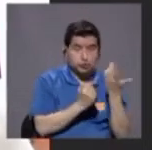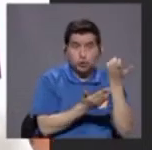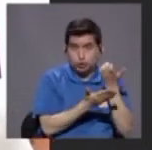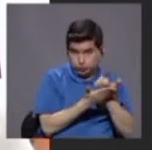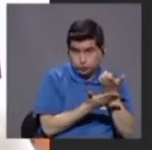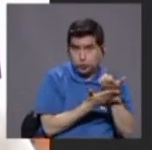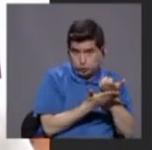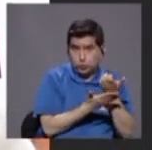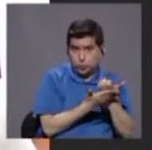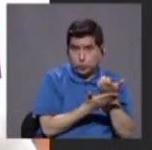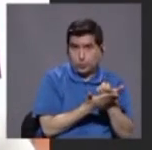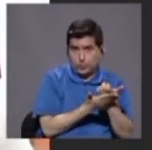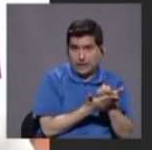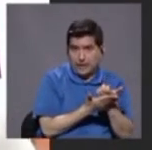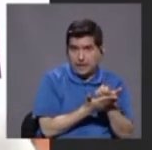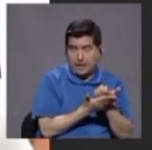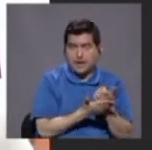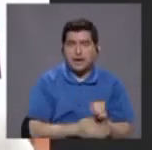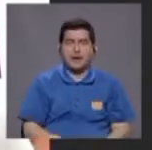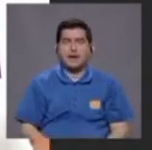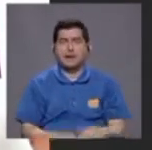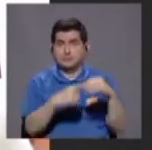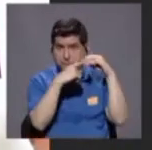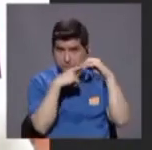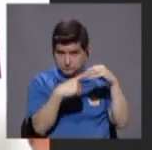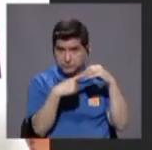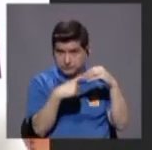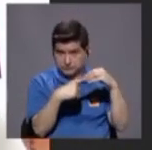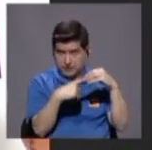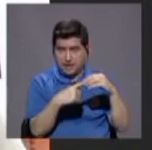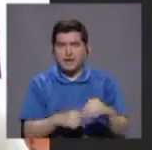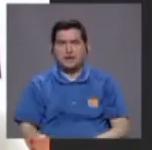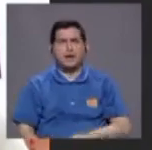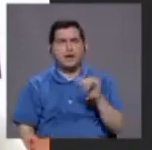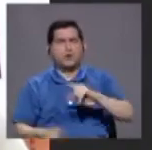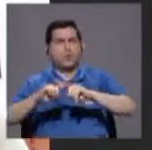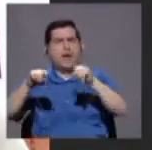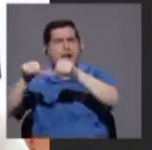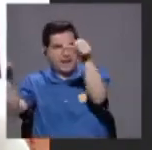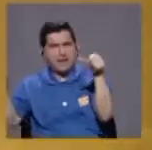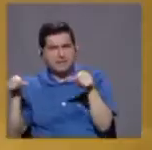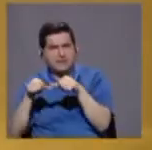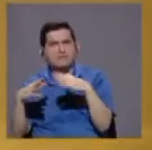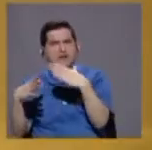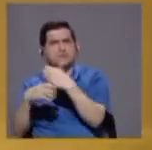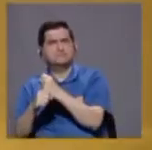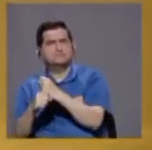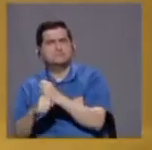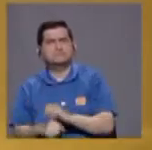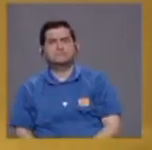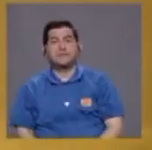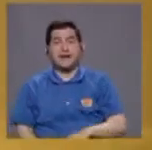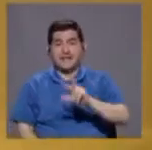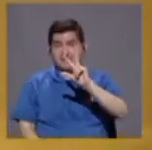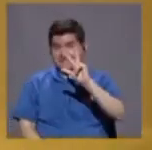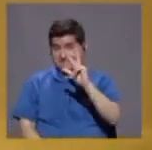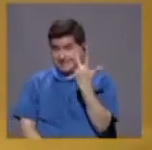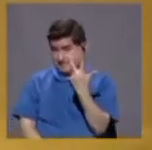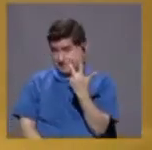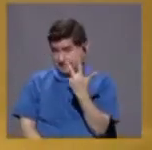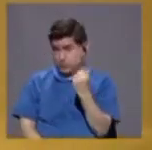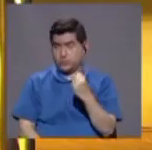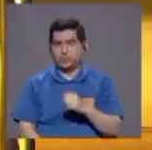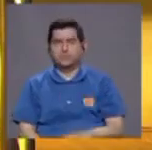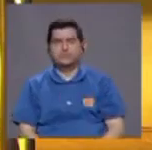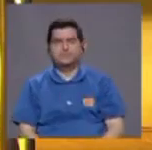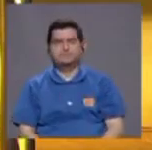socioeconómica, inicial y principalmente, como en muchos otros aspectos. Y el tercero